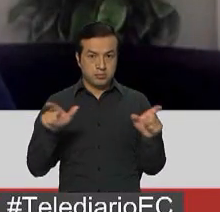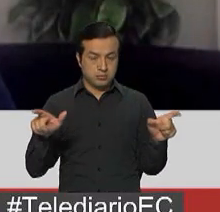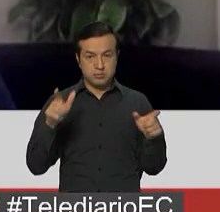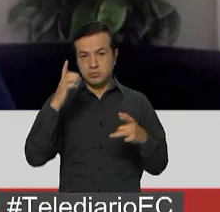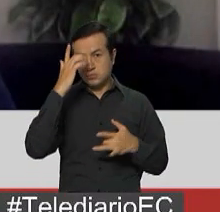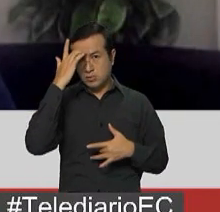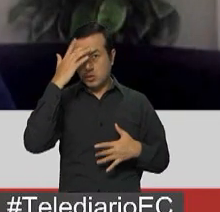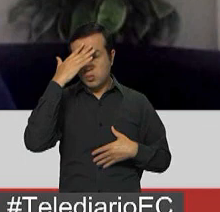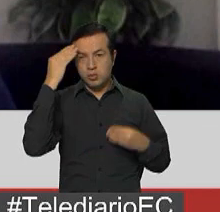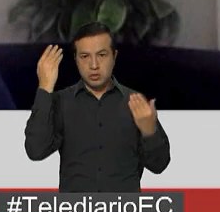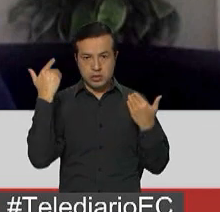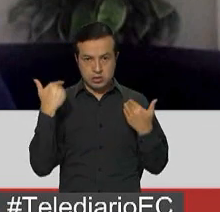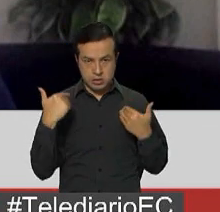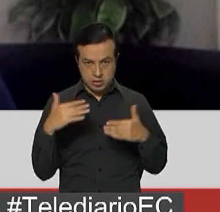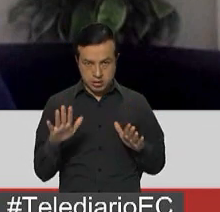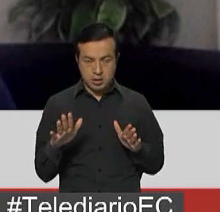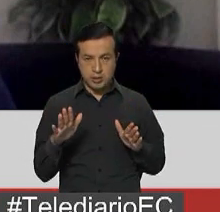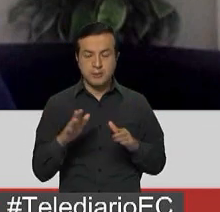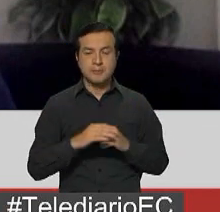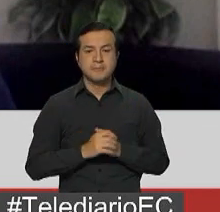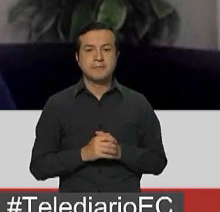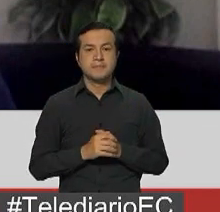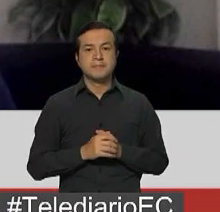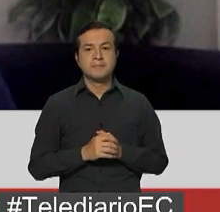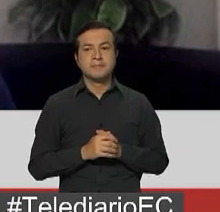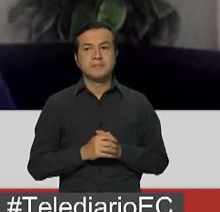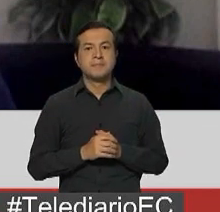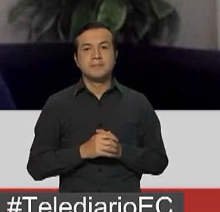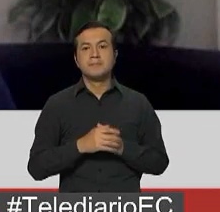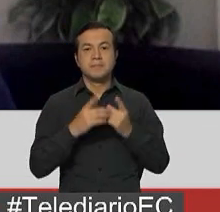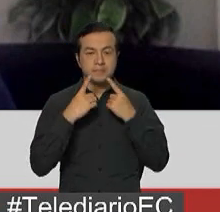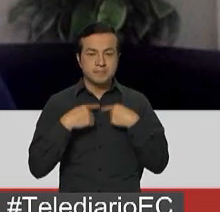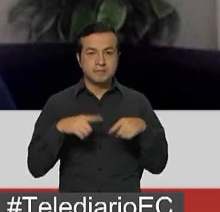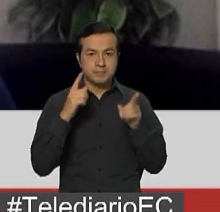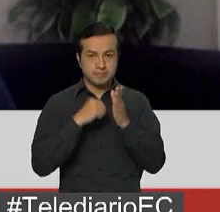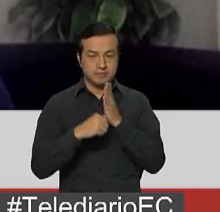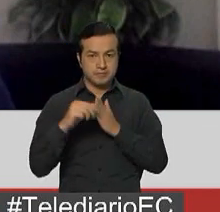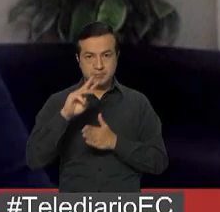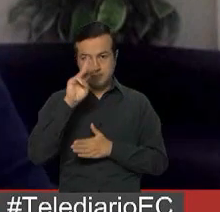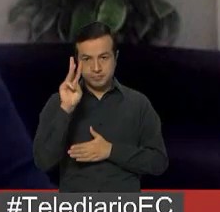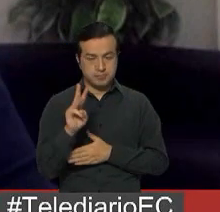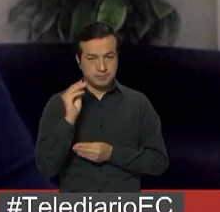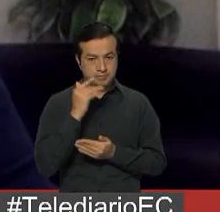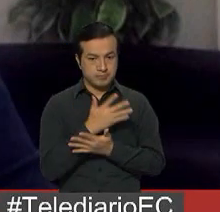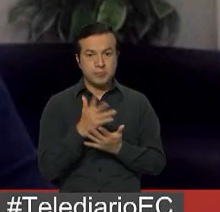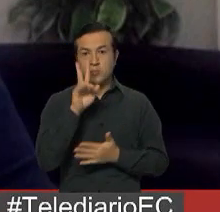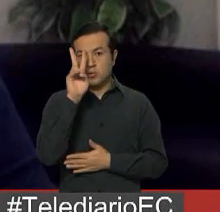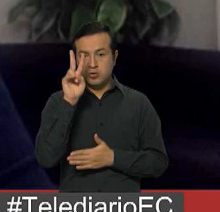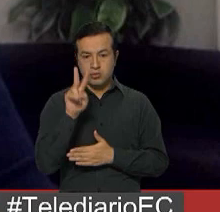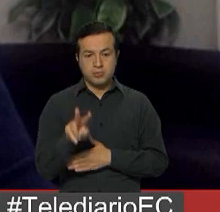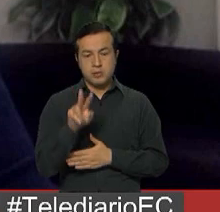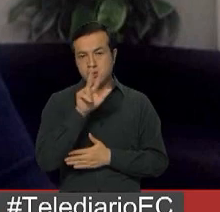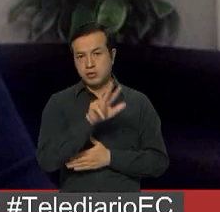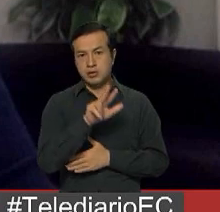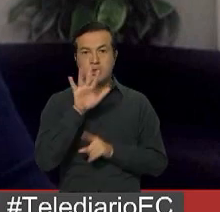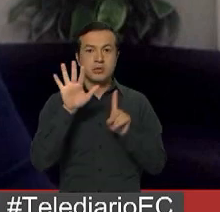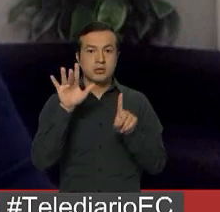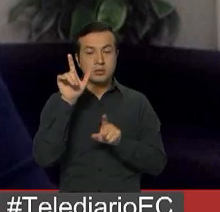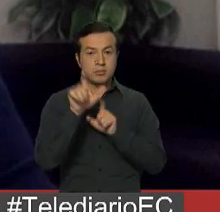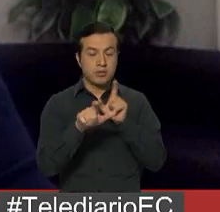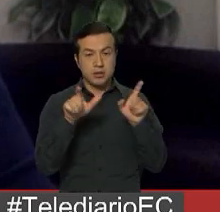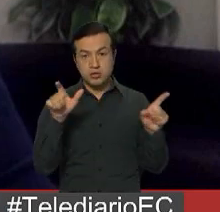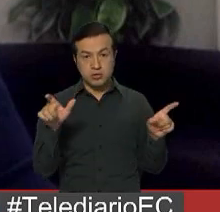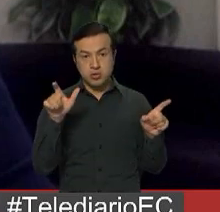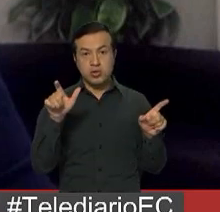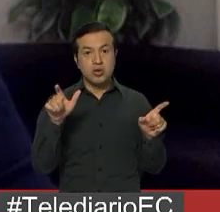recuperados sean ratificado y a través del ministerio de salud 2000 36 casos